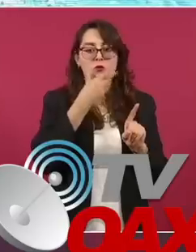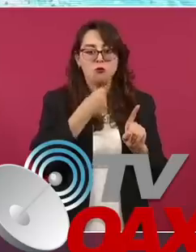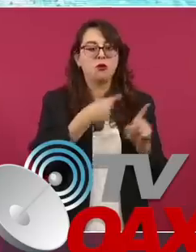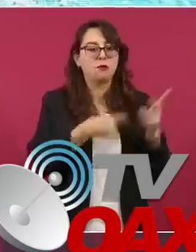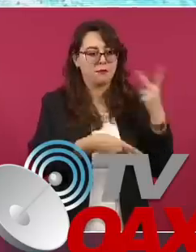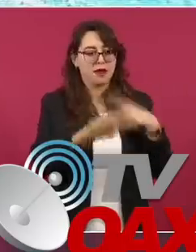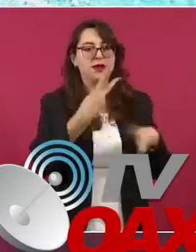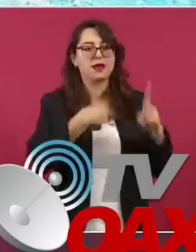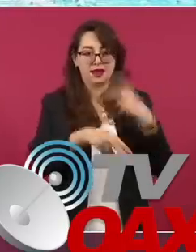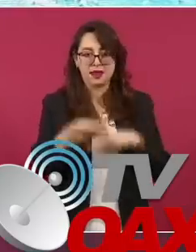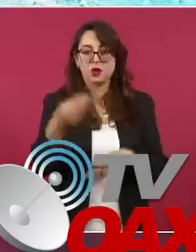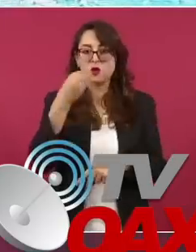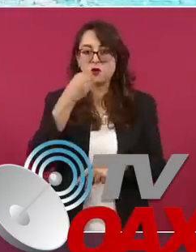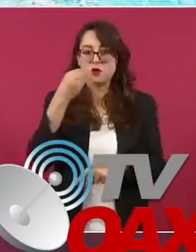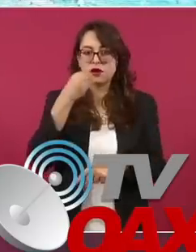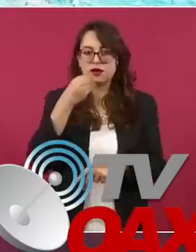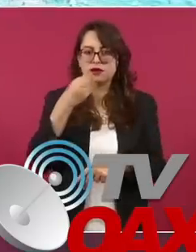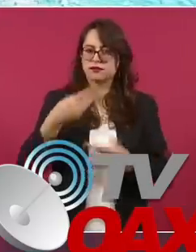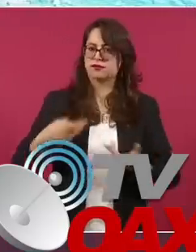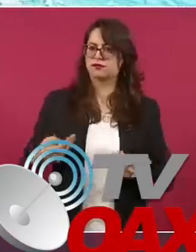día que